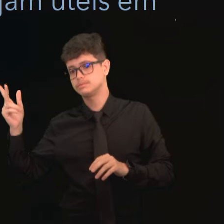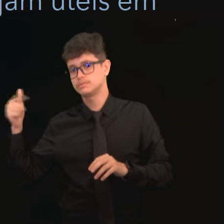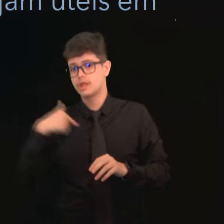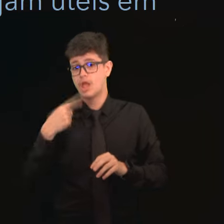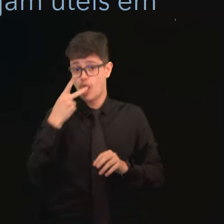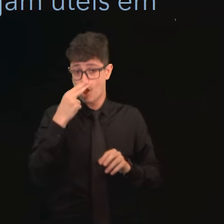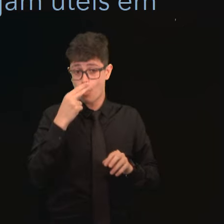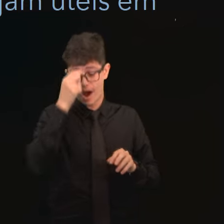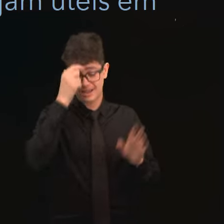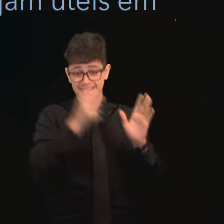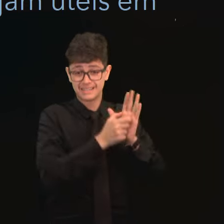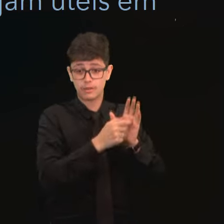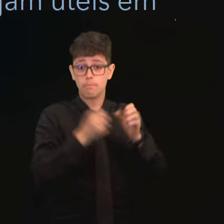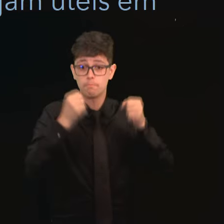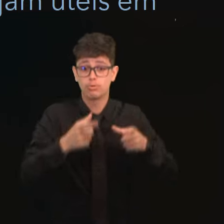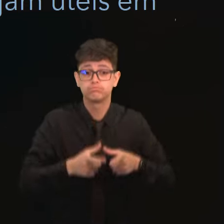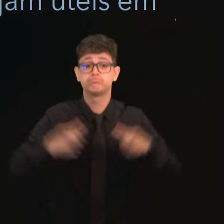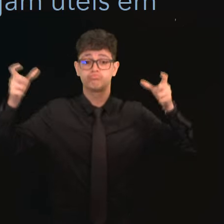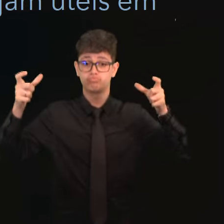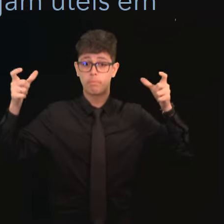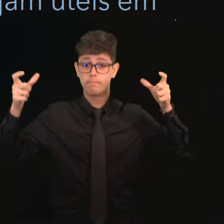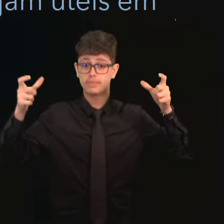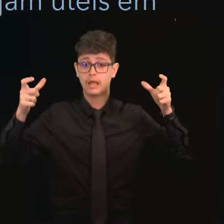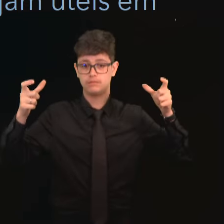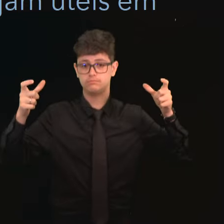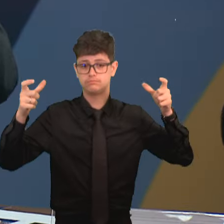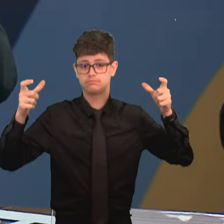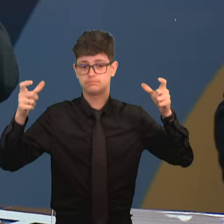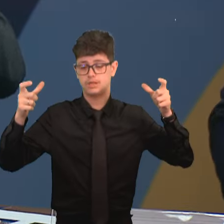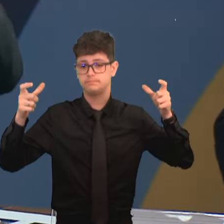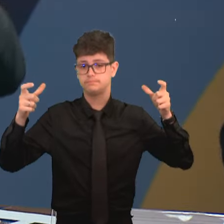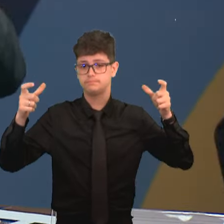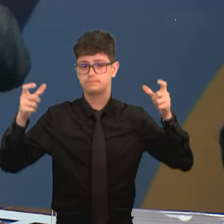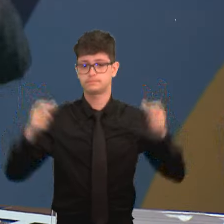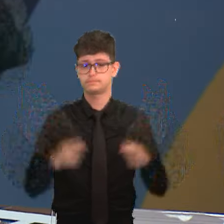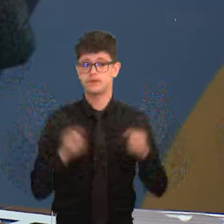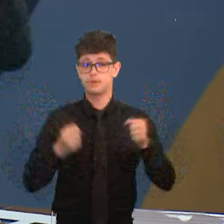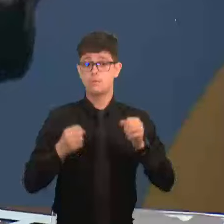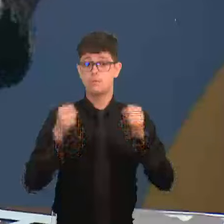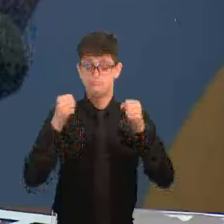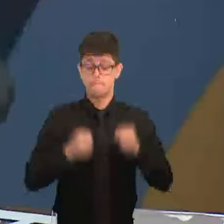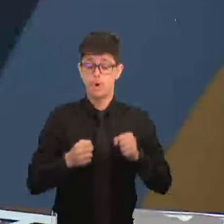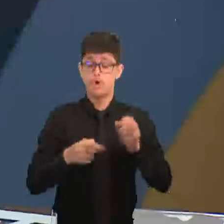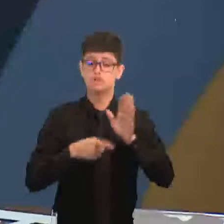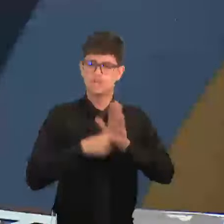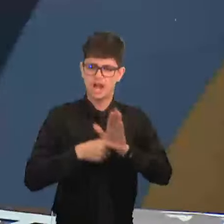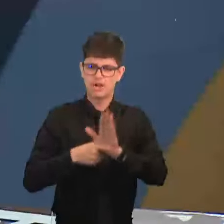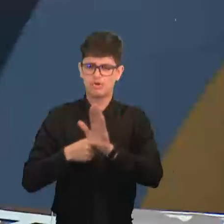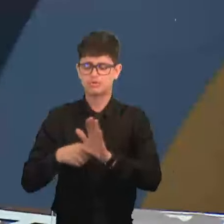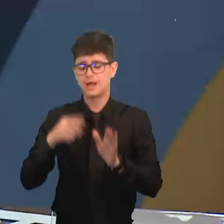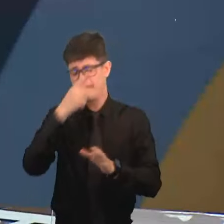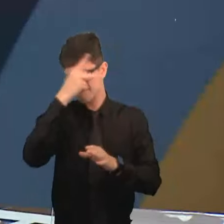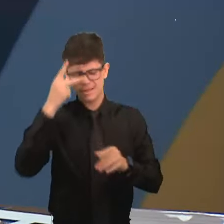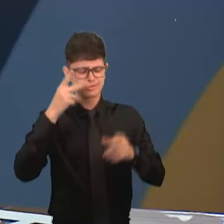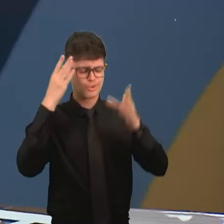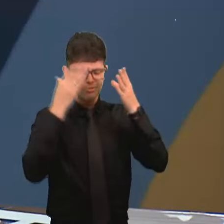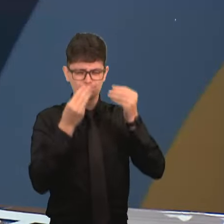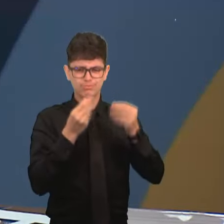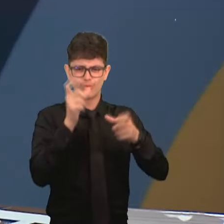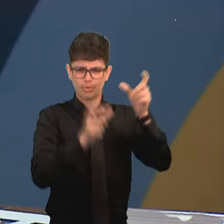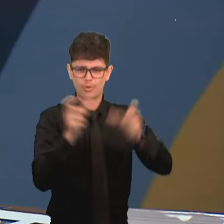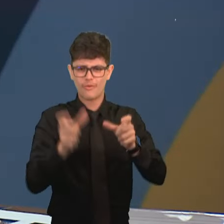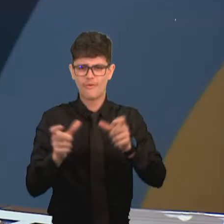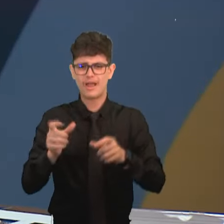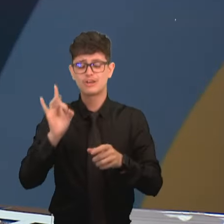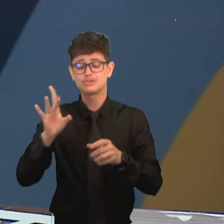esas futuras tecnologías de inteligencia artificial sean útiles y funcionen para todos. Para tener inteligencia artificial útil en escala, necesitamos abordar